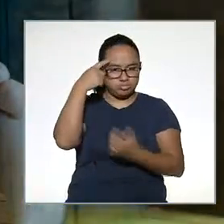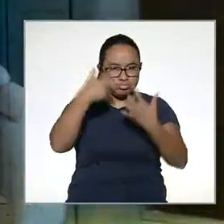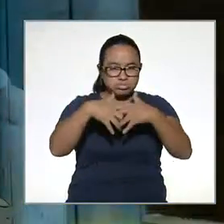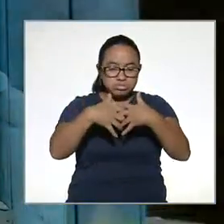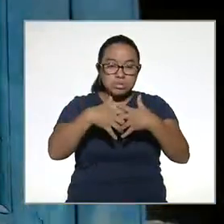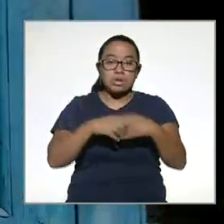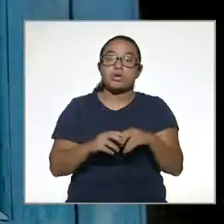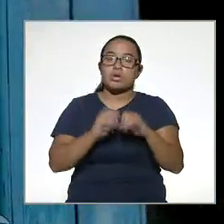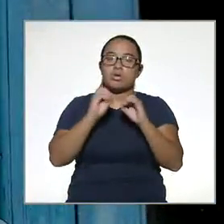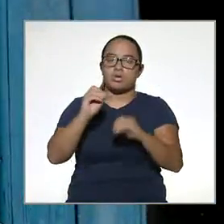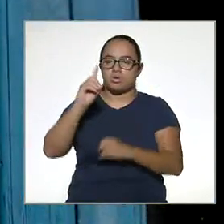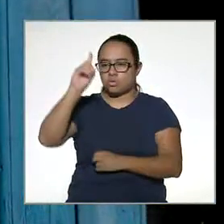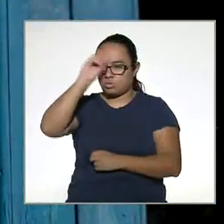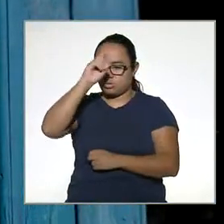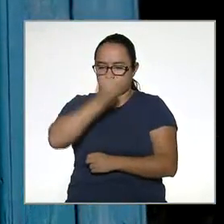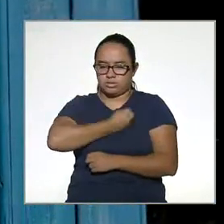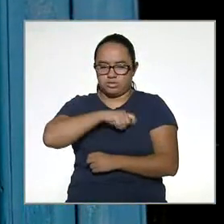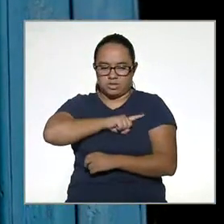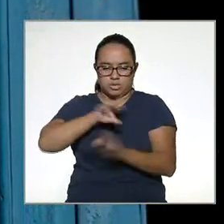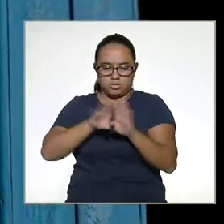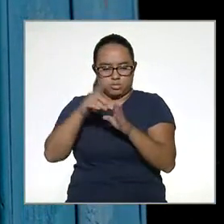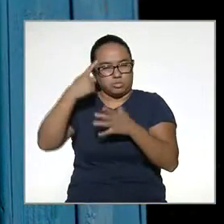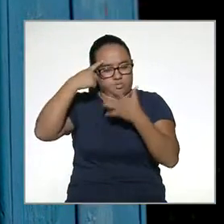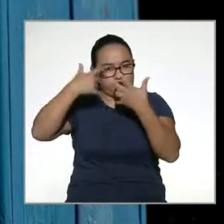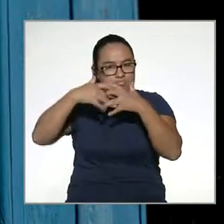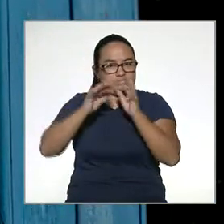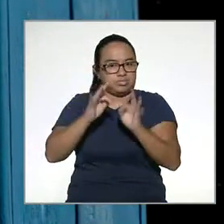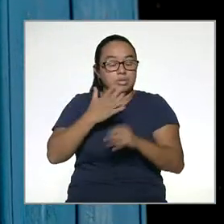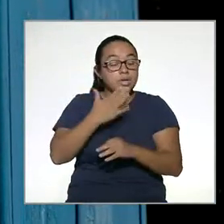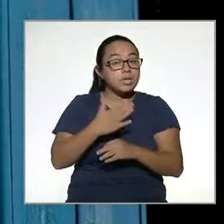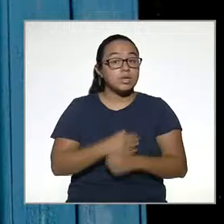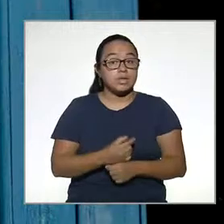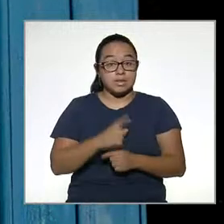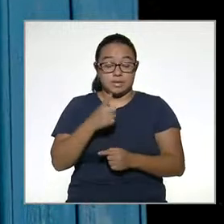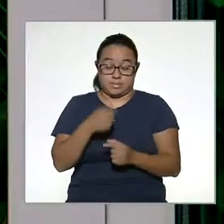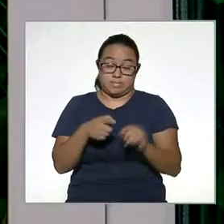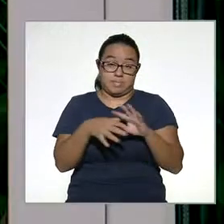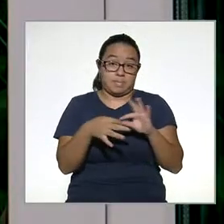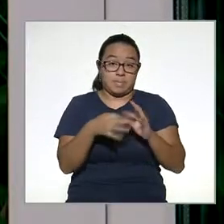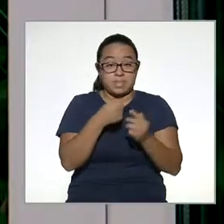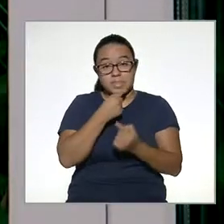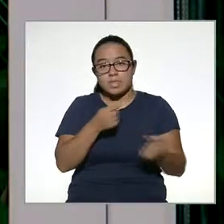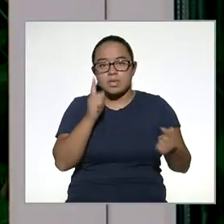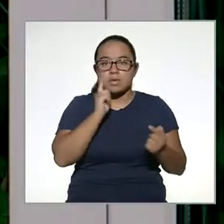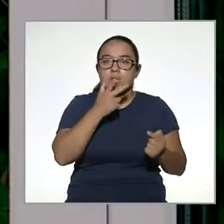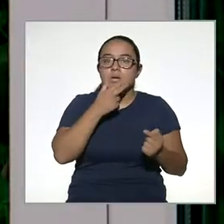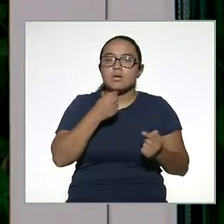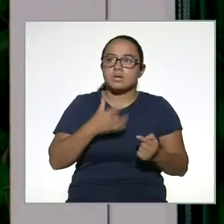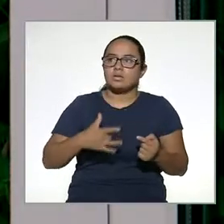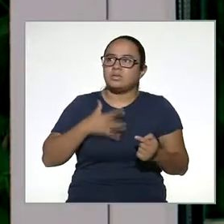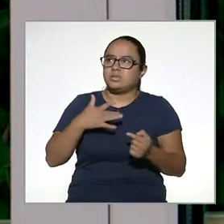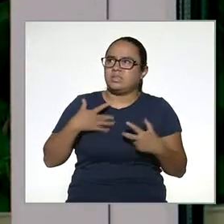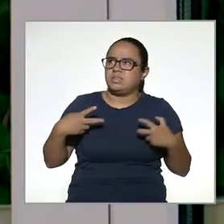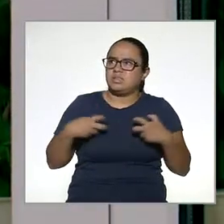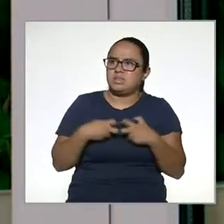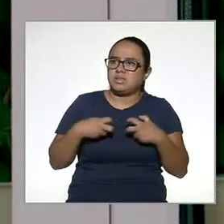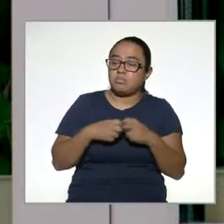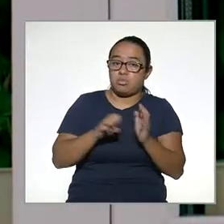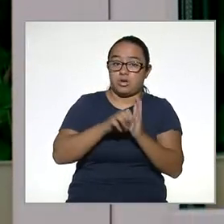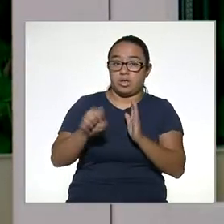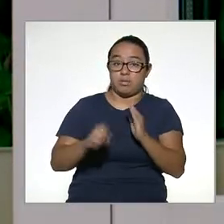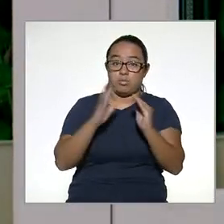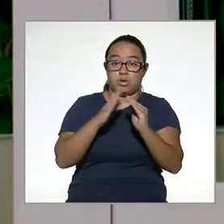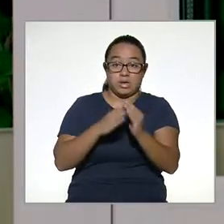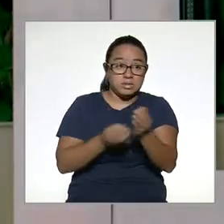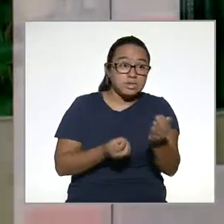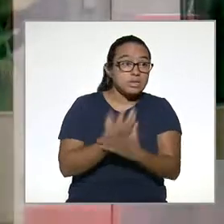Consejo Nacional de Salud Mental nos dicen que los niños y las niñas han llegado a experimentar ansiedad al estar fuera de